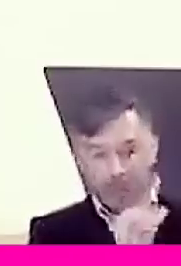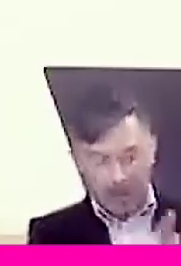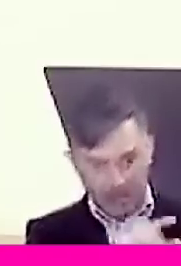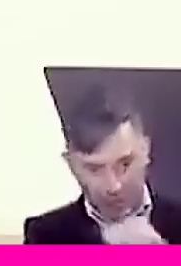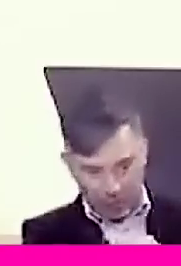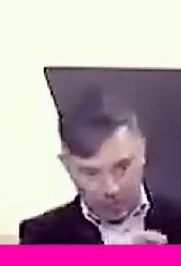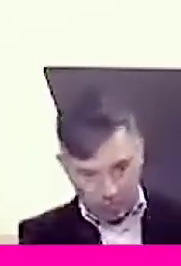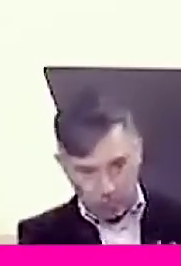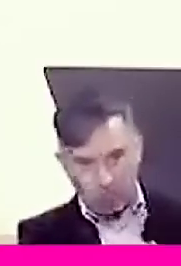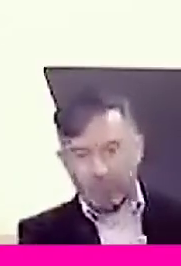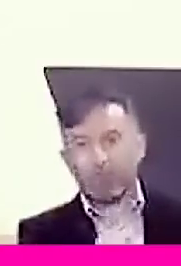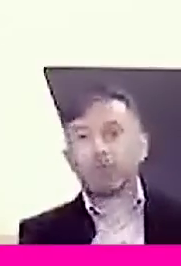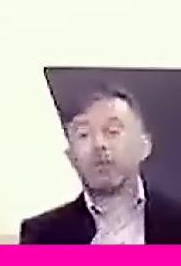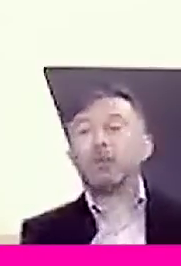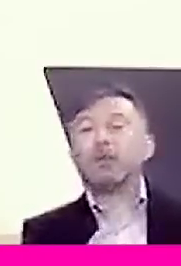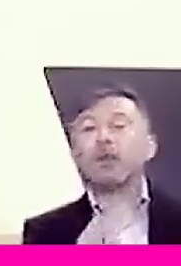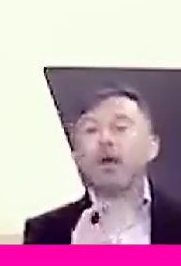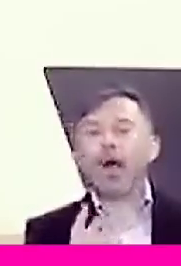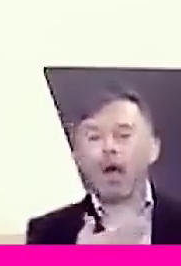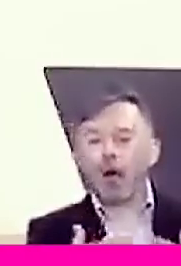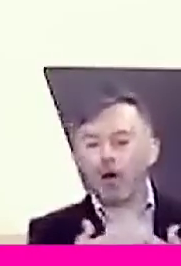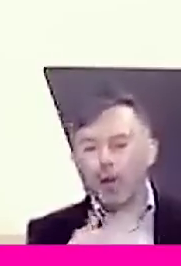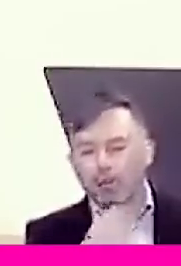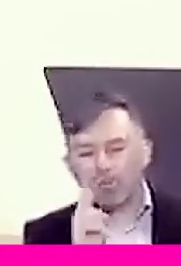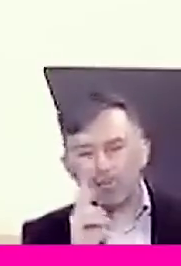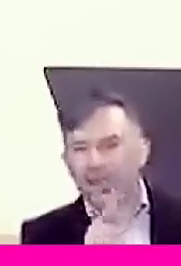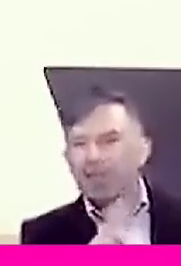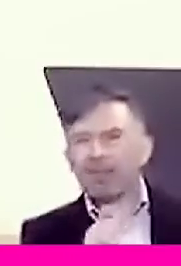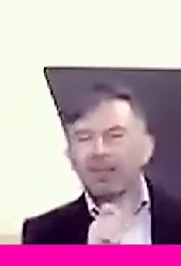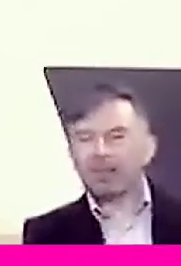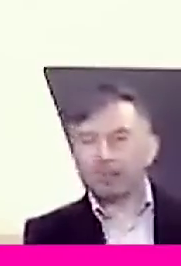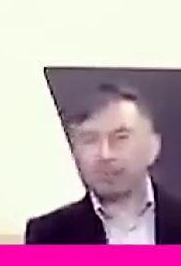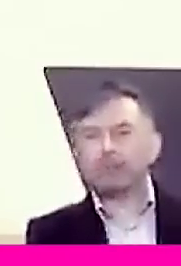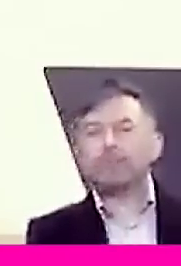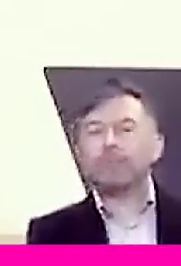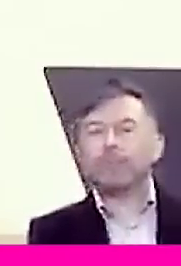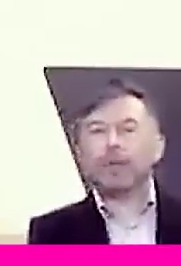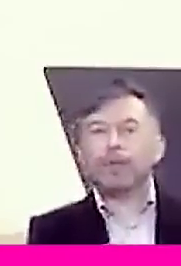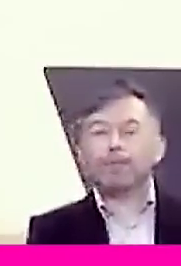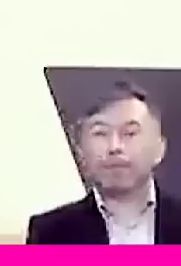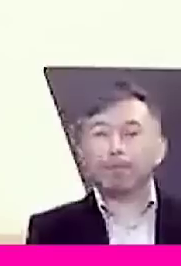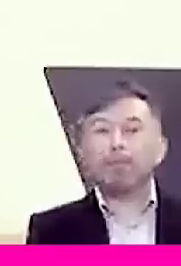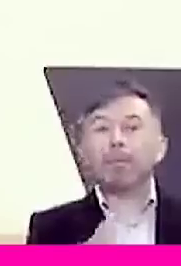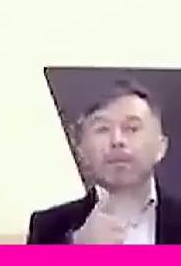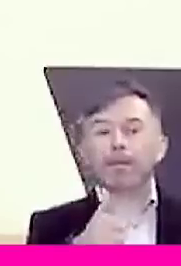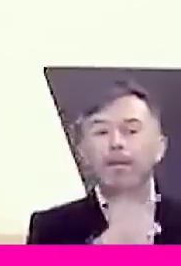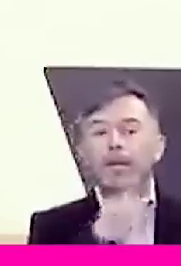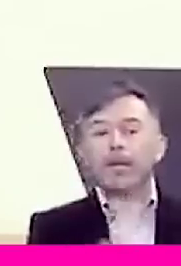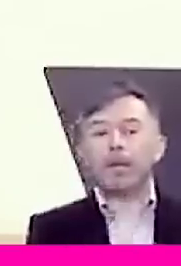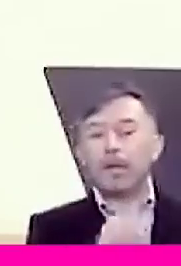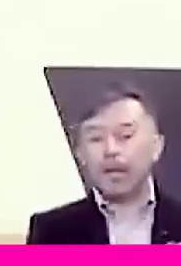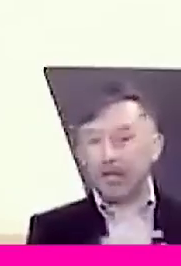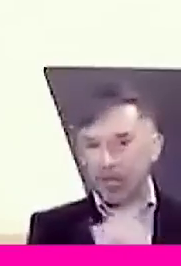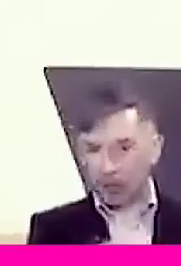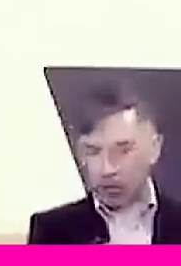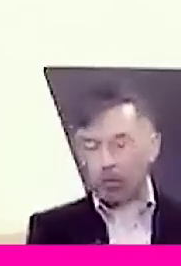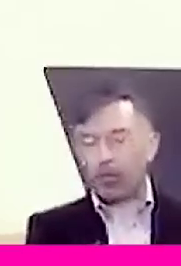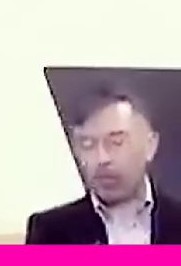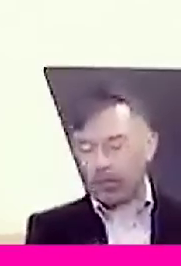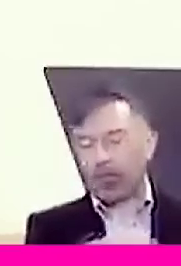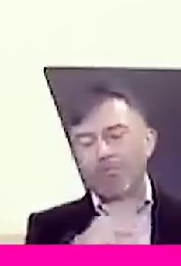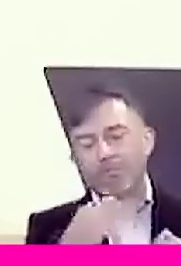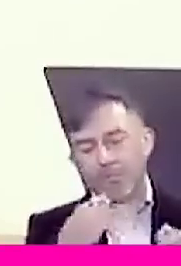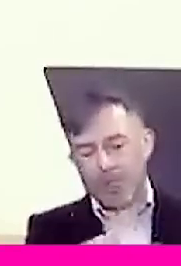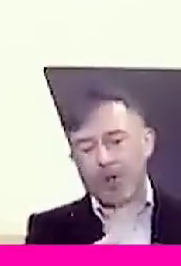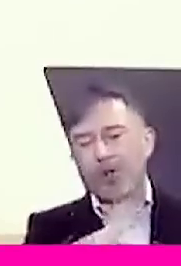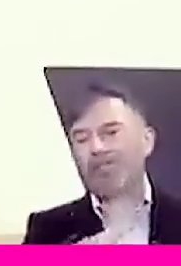publican los cambios legales lo que tendremos delante de nosotros es la primer reforma regresiva de nuestra